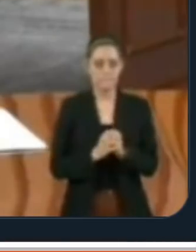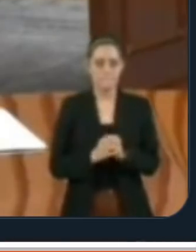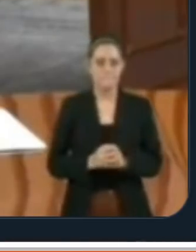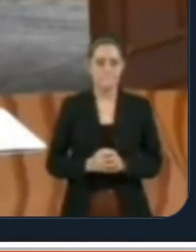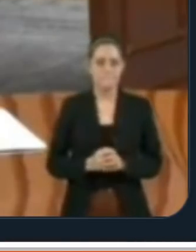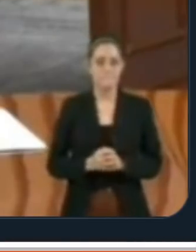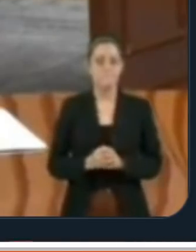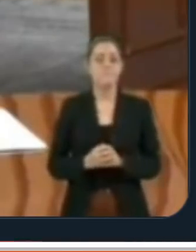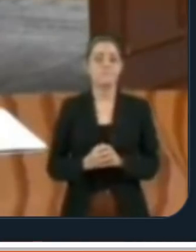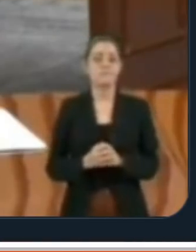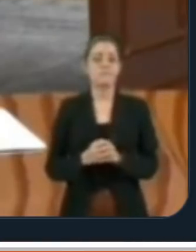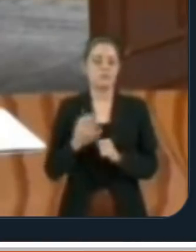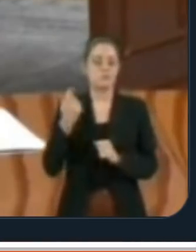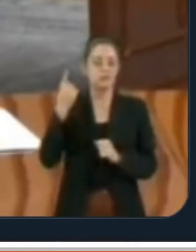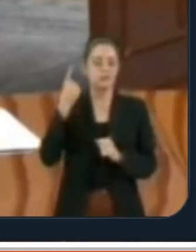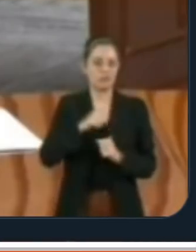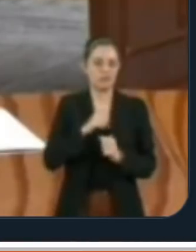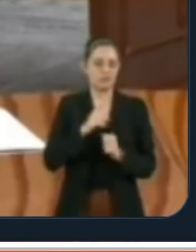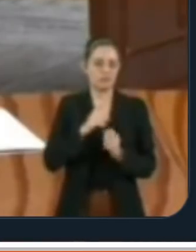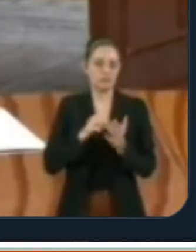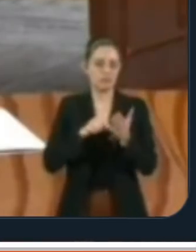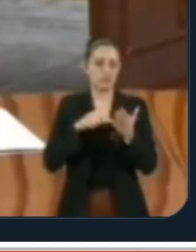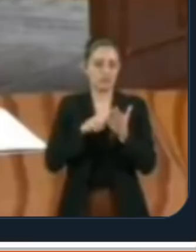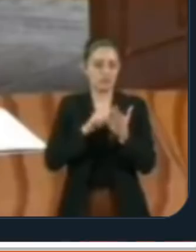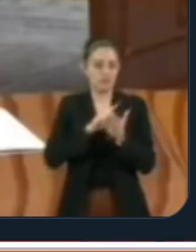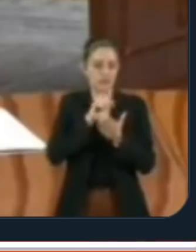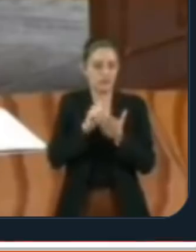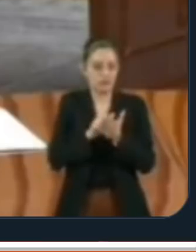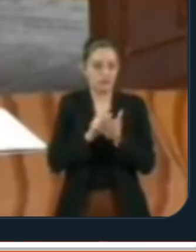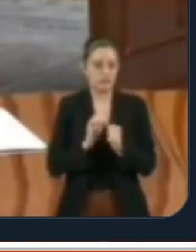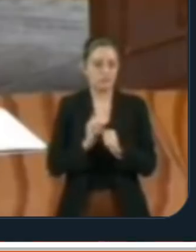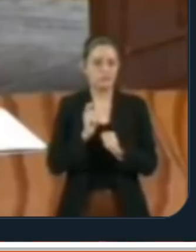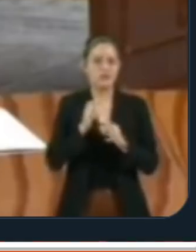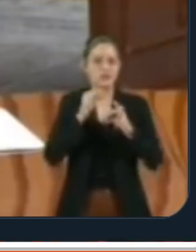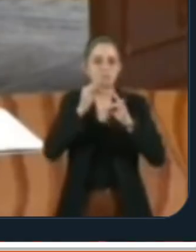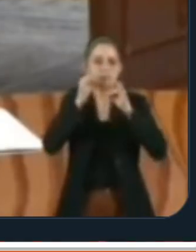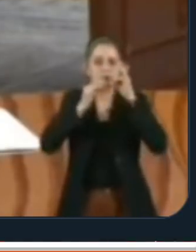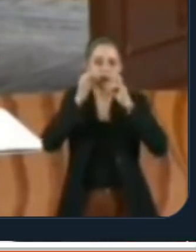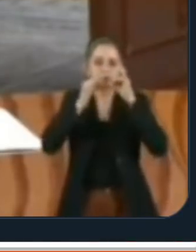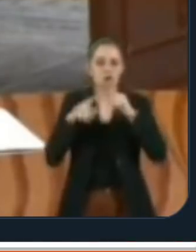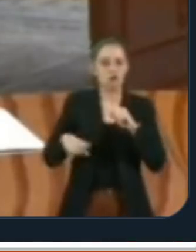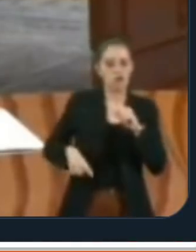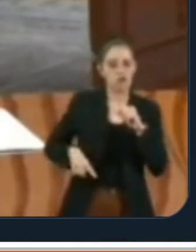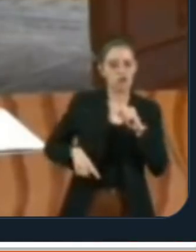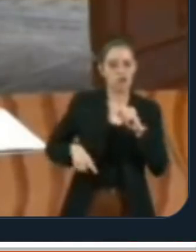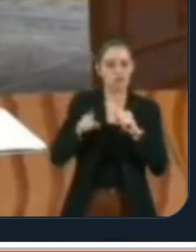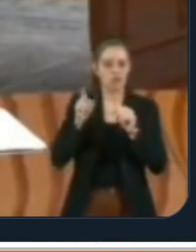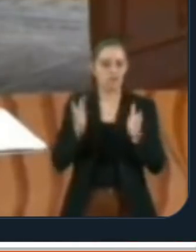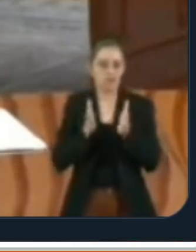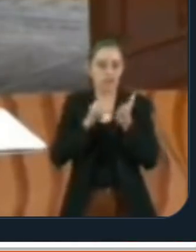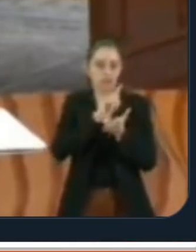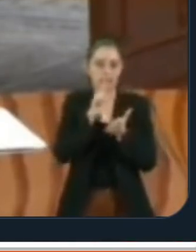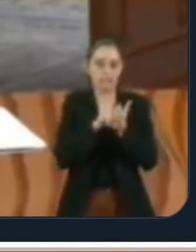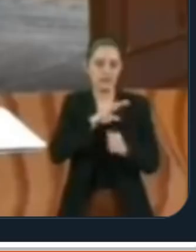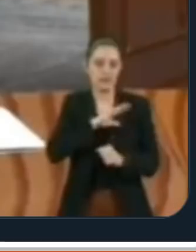cardinales del decreto por el que se interpreta el alcance del concepto de propaganda gubernamental contenido en la